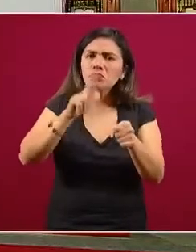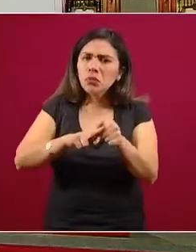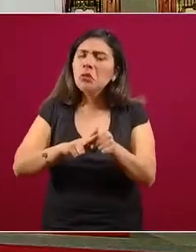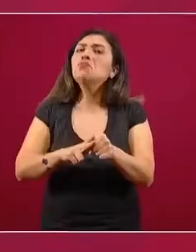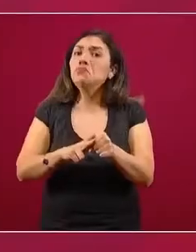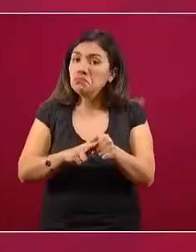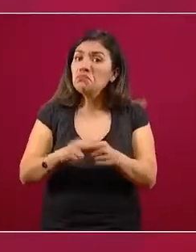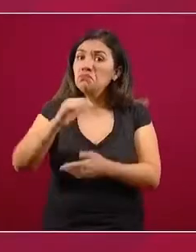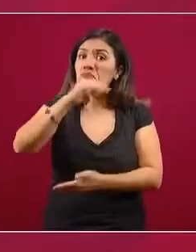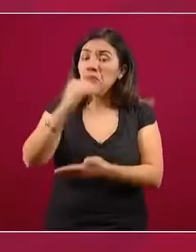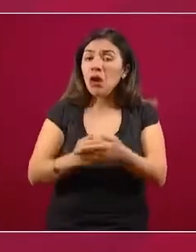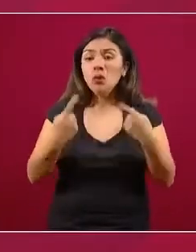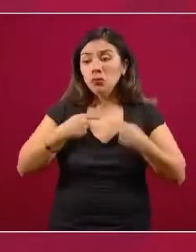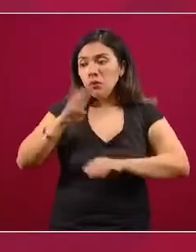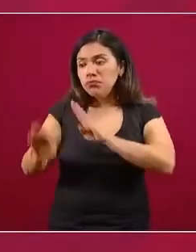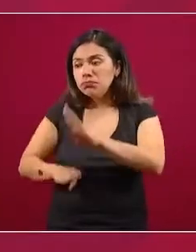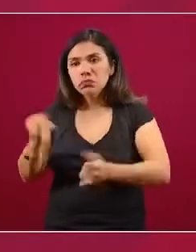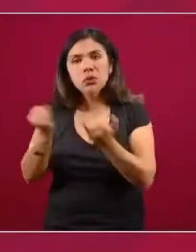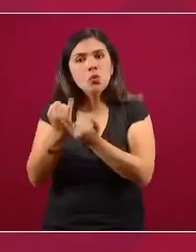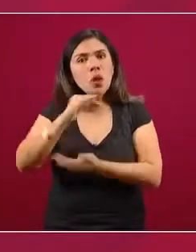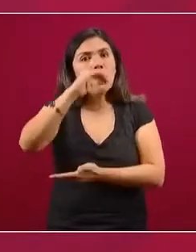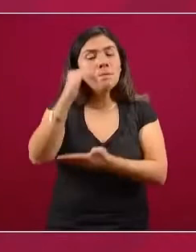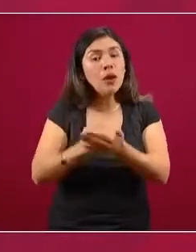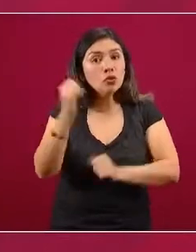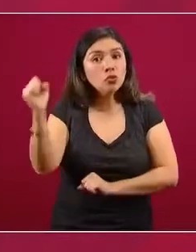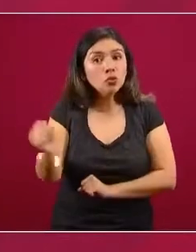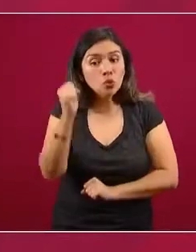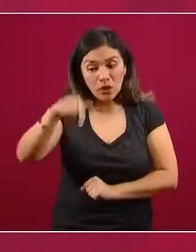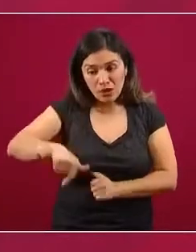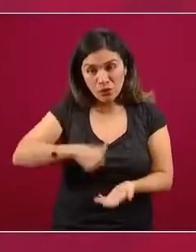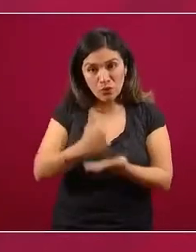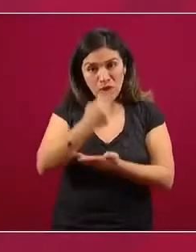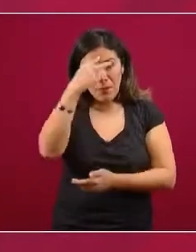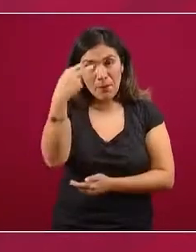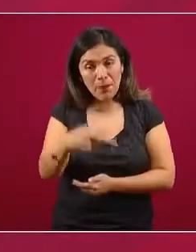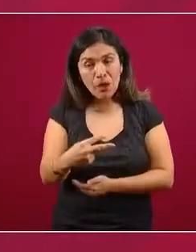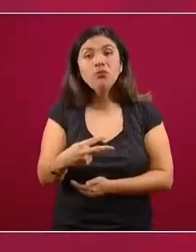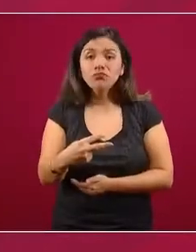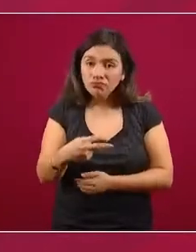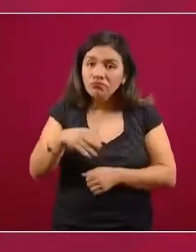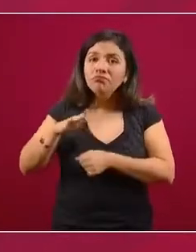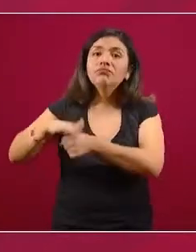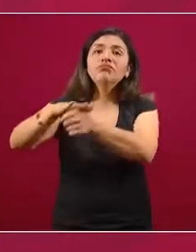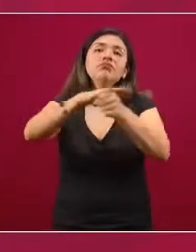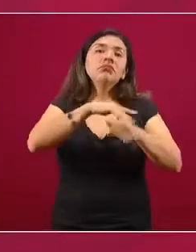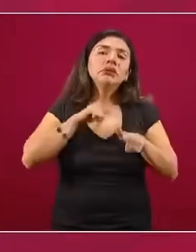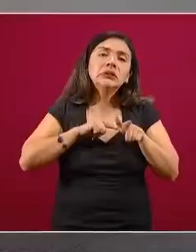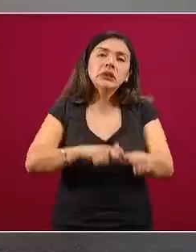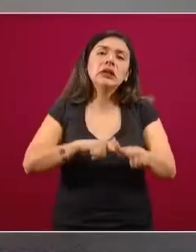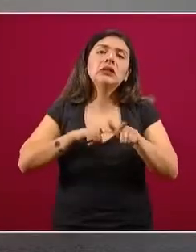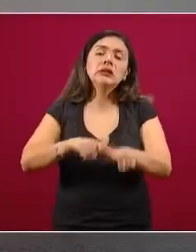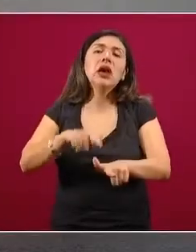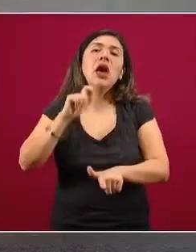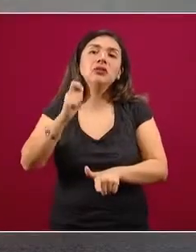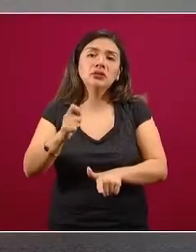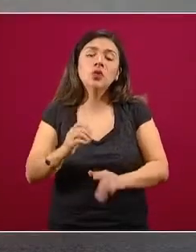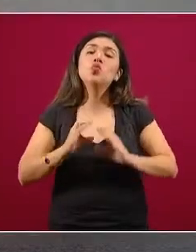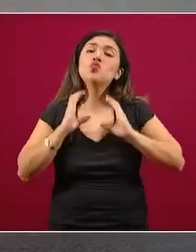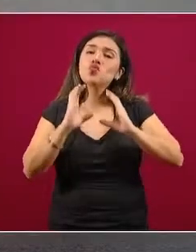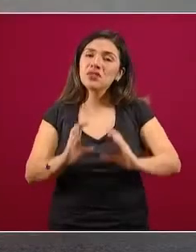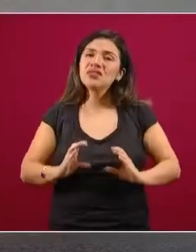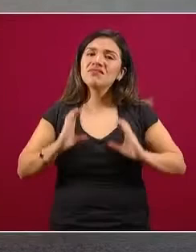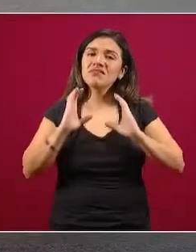afortunadamente también la cantidad de defunciones que se presentan en la Ciudad de México y el llamado consistente es a la